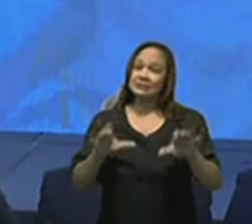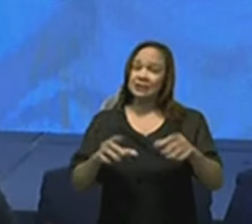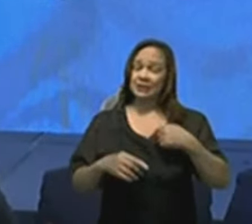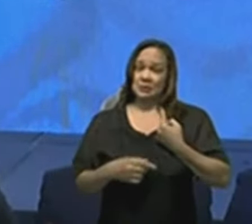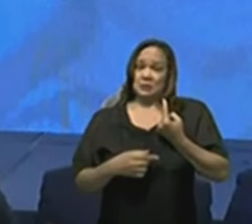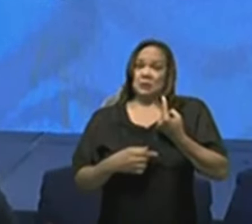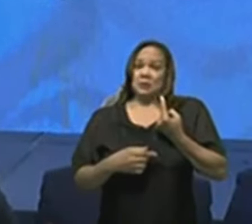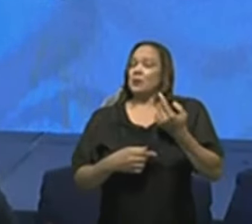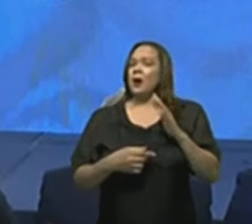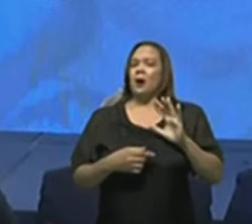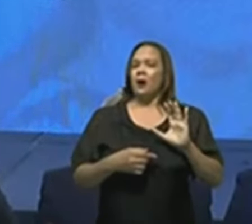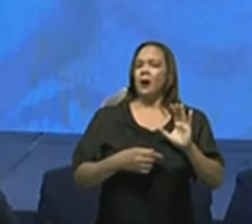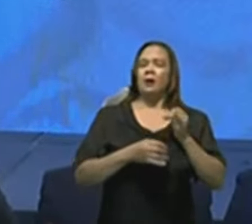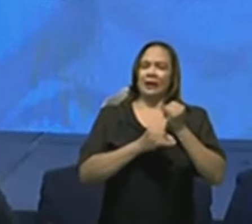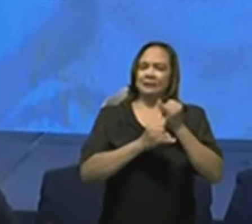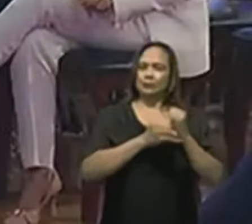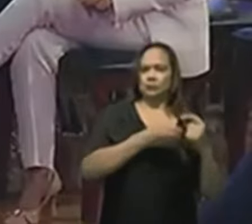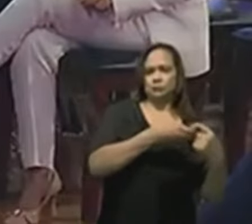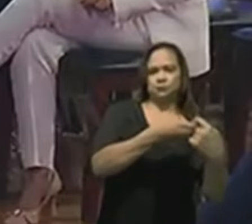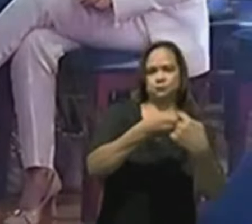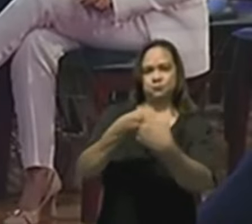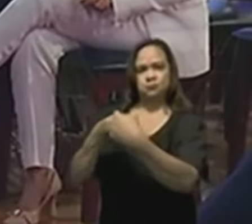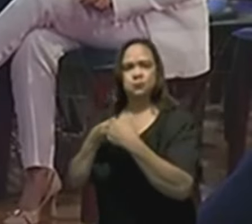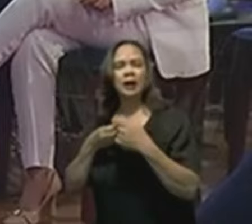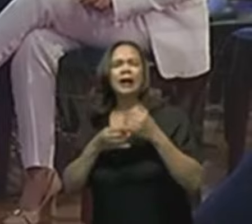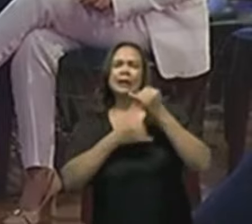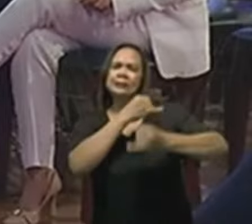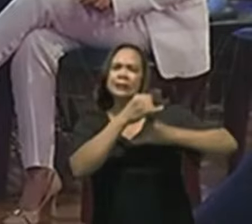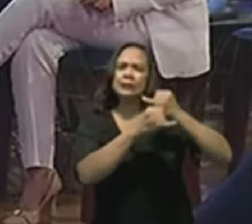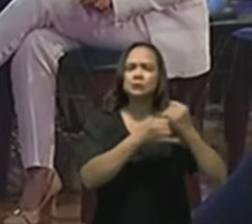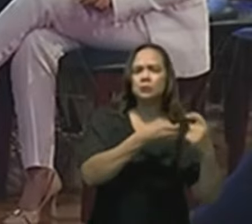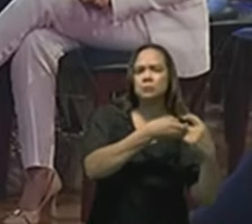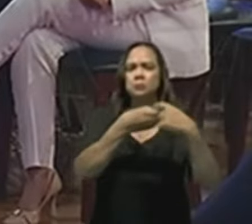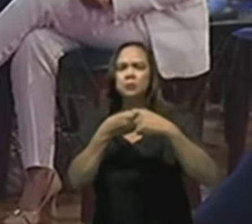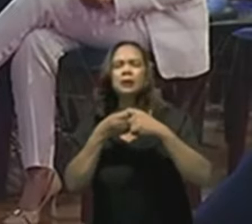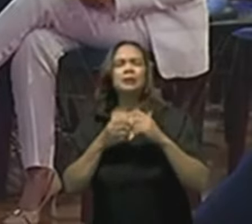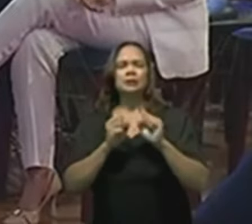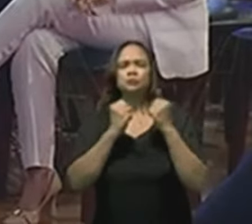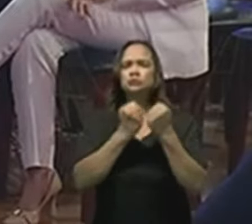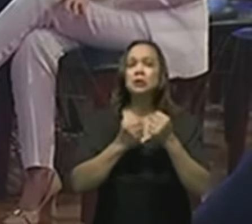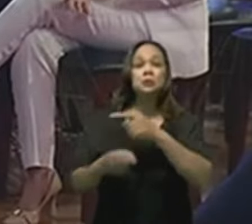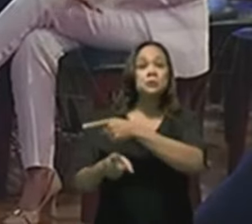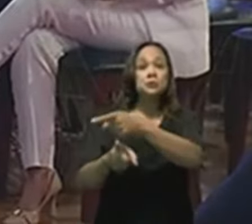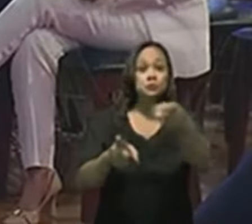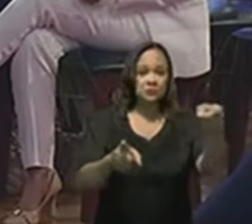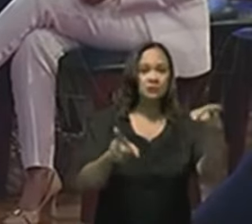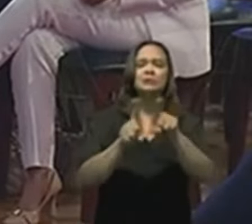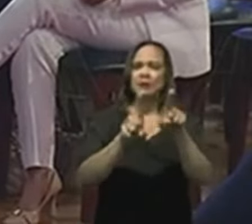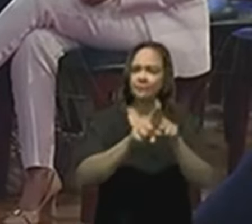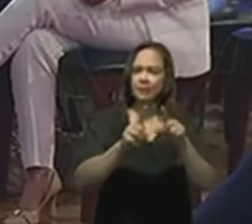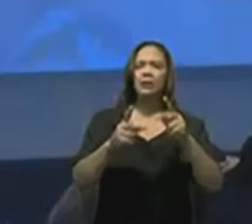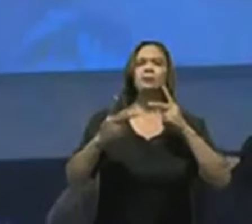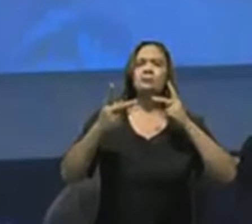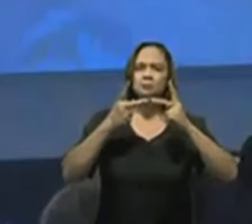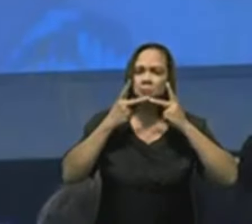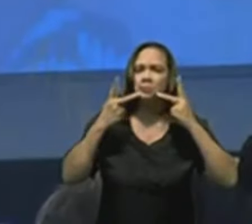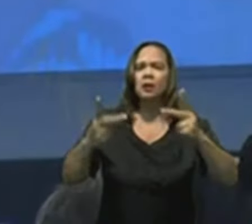detalles del programa supérate que ha tenido un buen camino hacia el